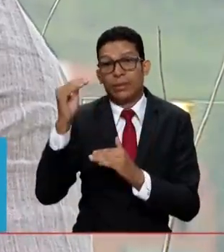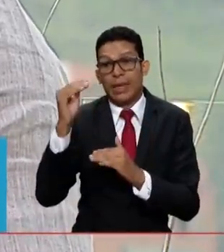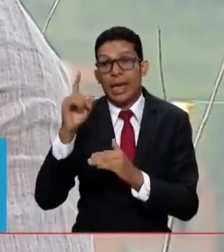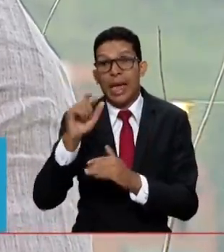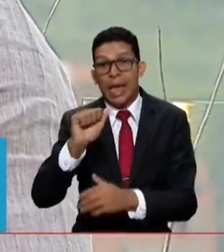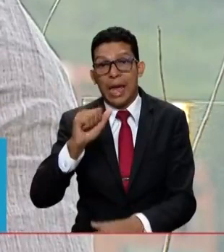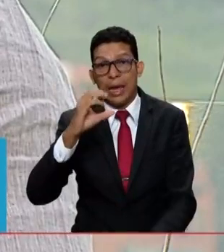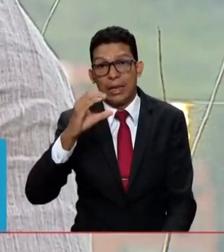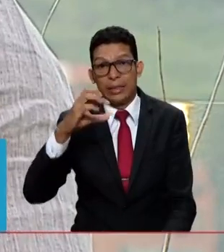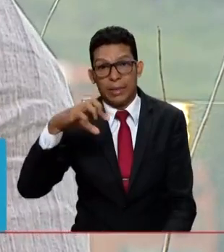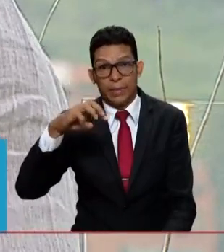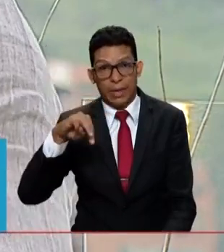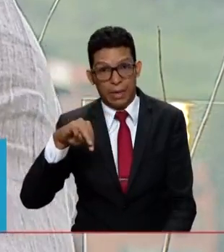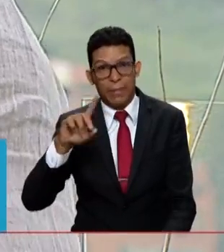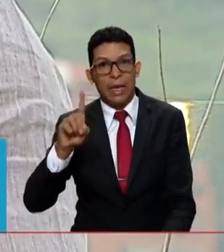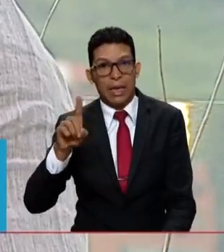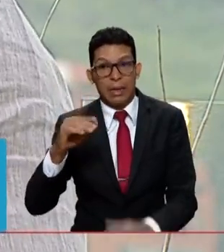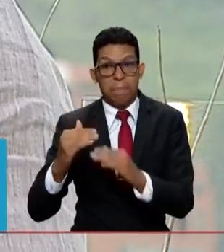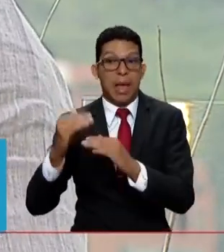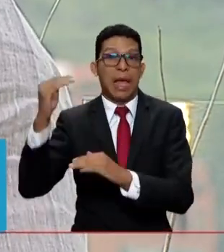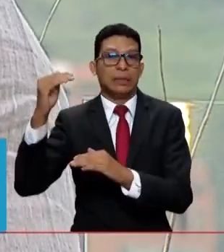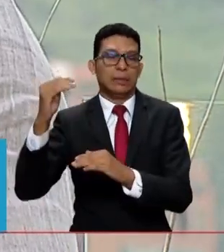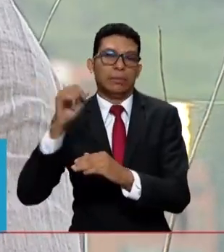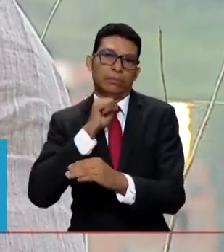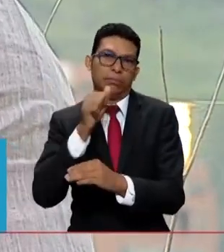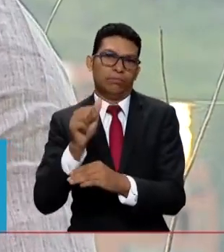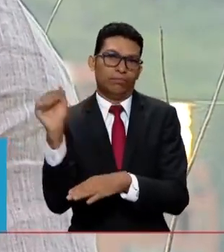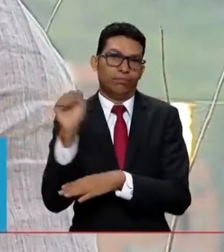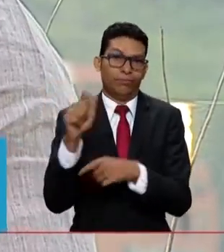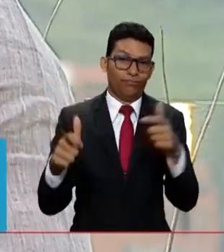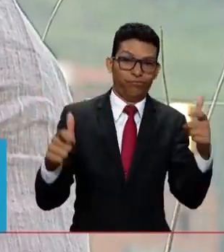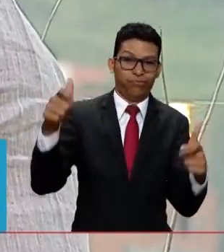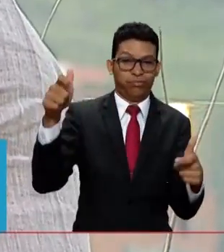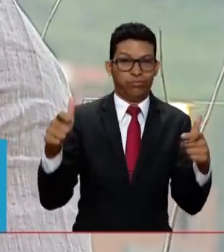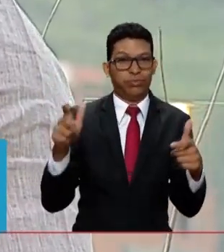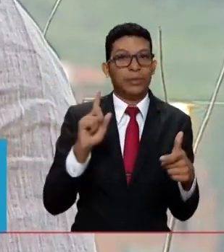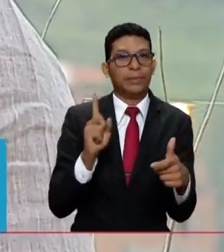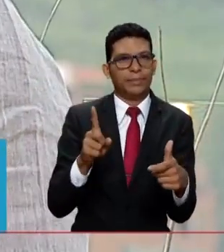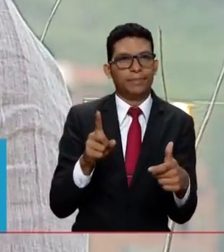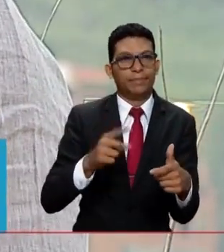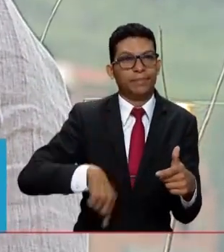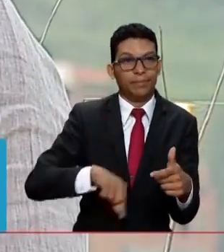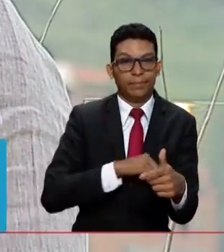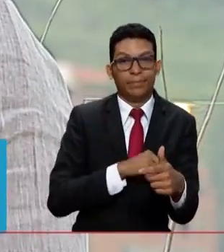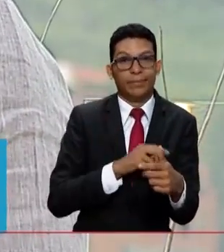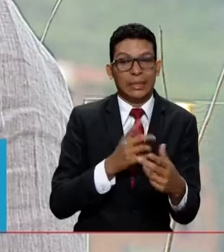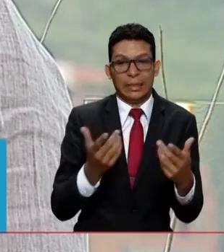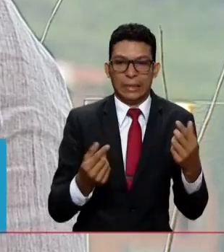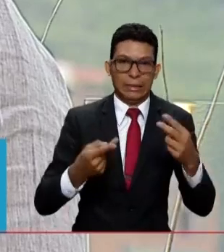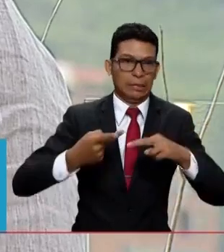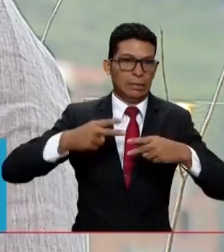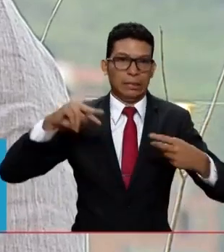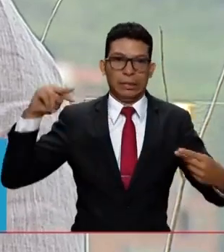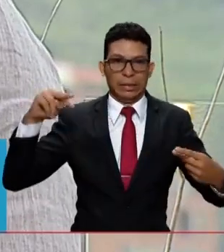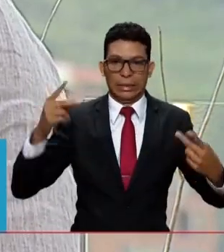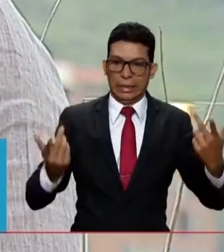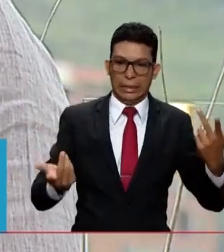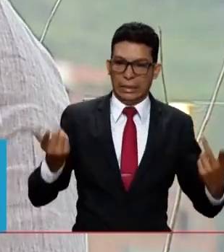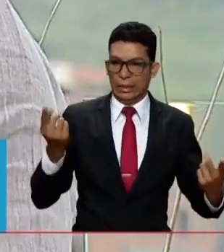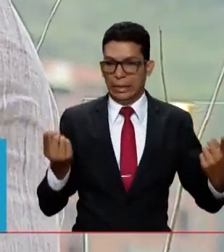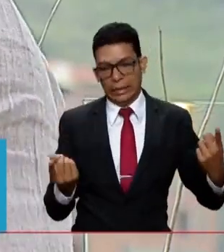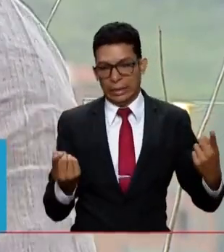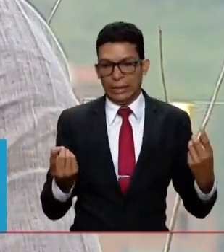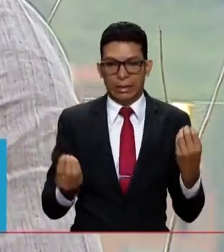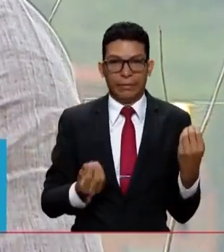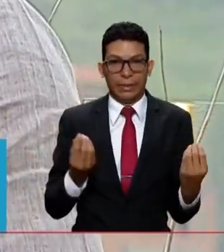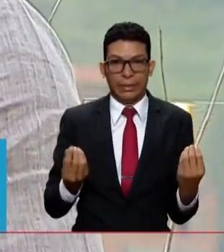CPM, y normalmente esos son los que manejan los carros o los camiones de carga. Es decir, que estaríamos en una dicotomía bastante difícil donde el gobierno tiene que definir,